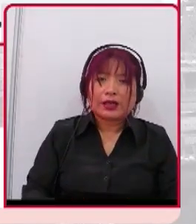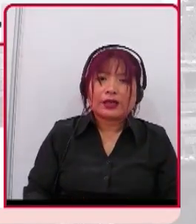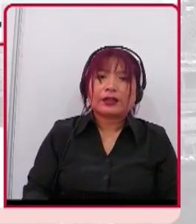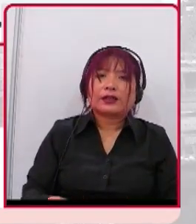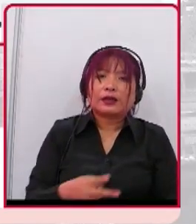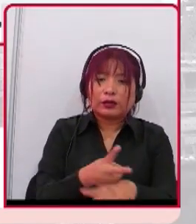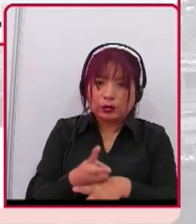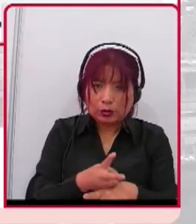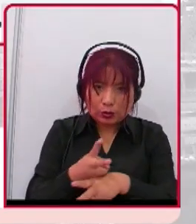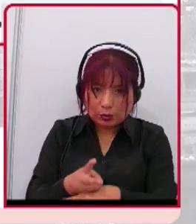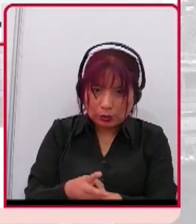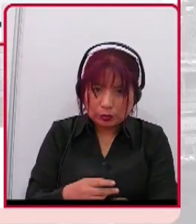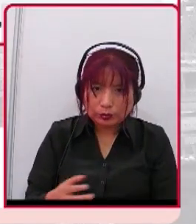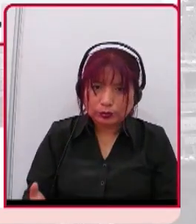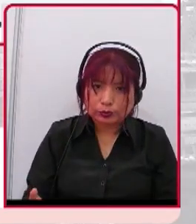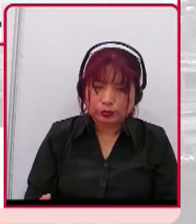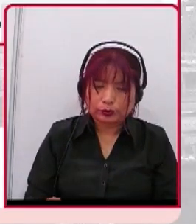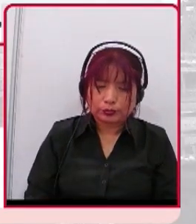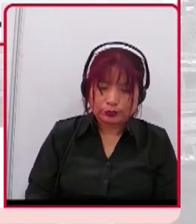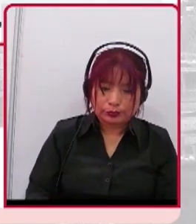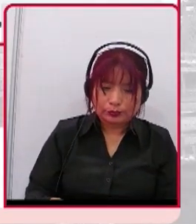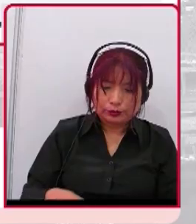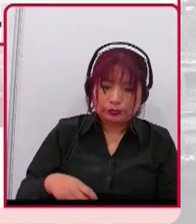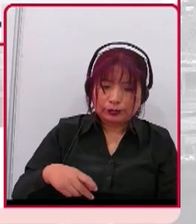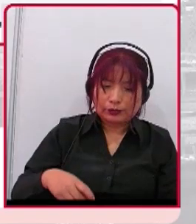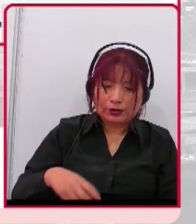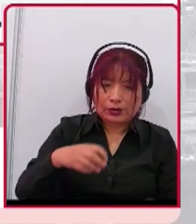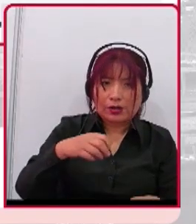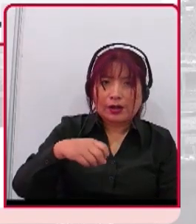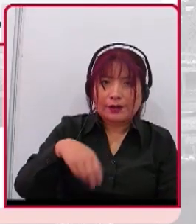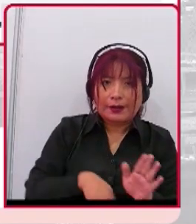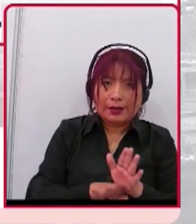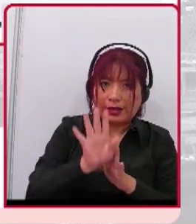en nuestra planta pHímetros fijos y